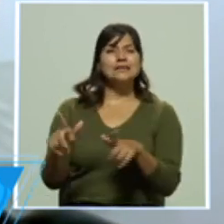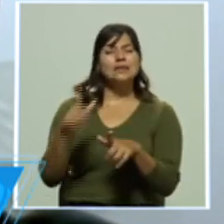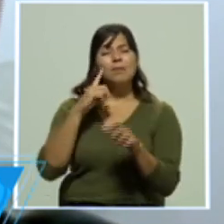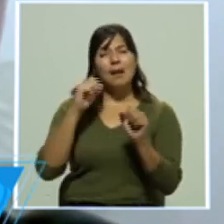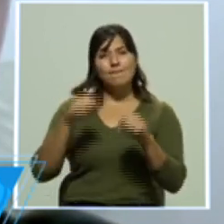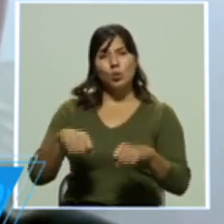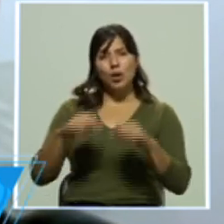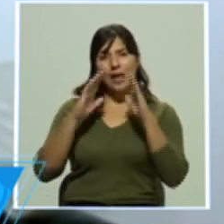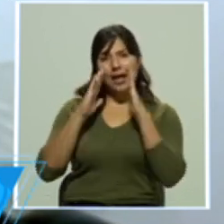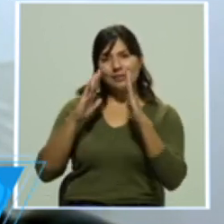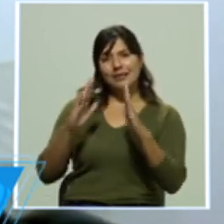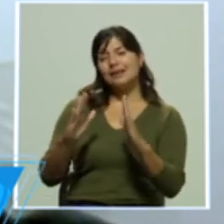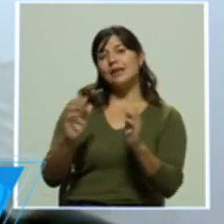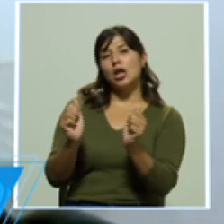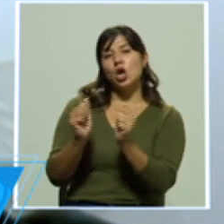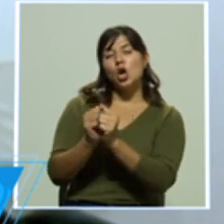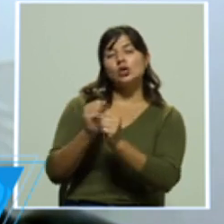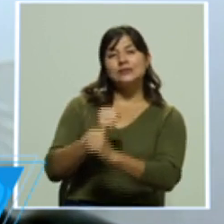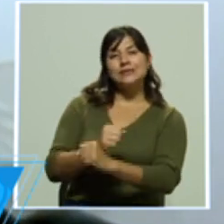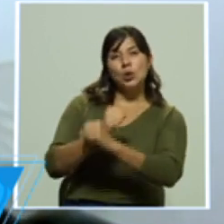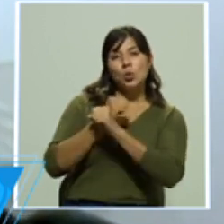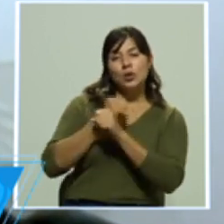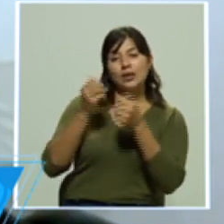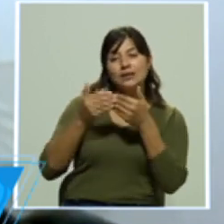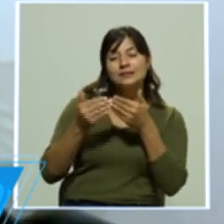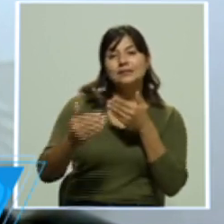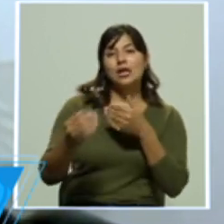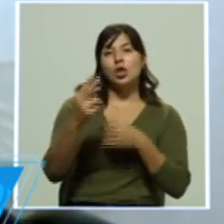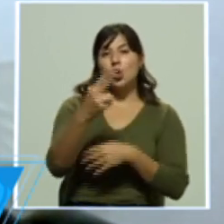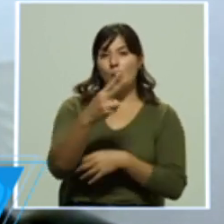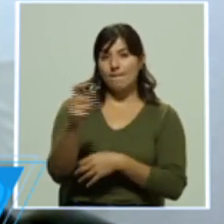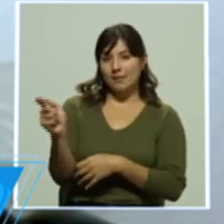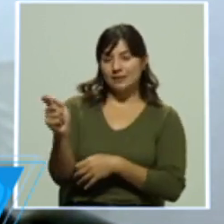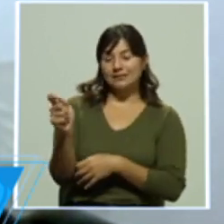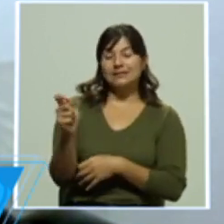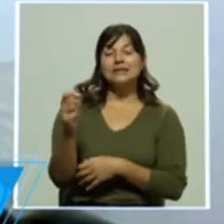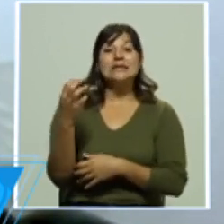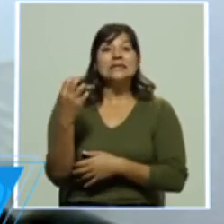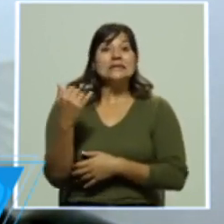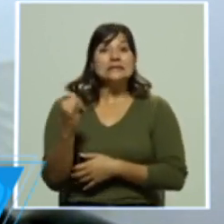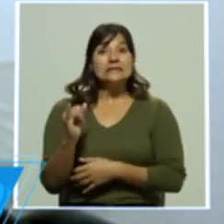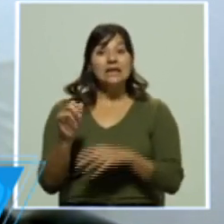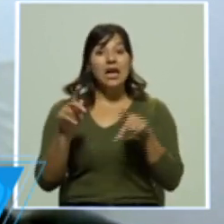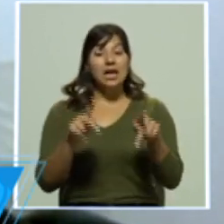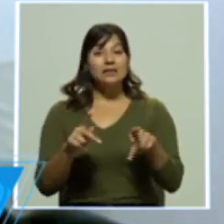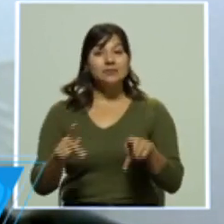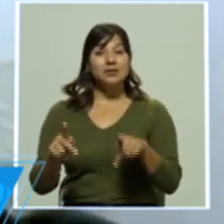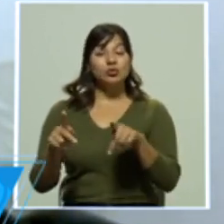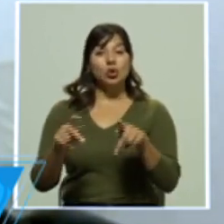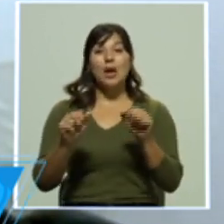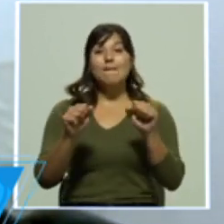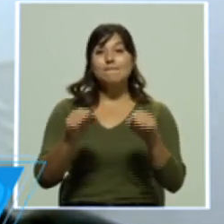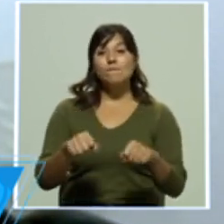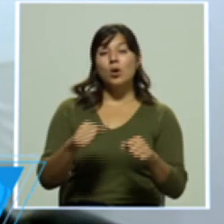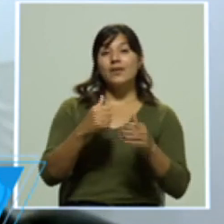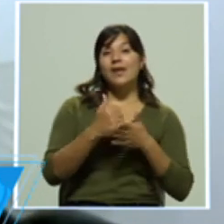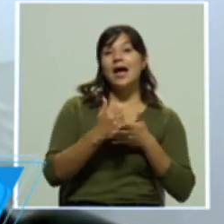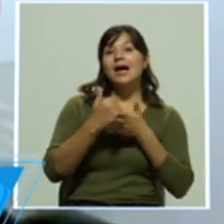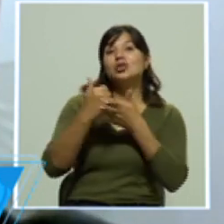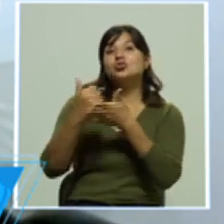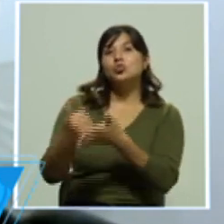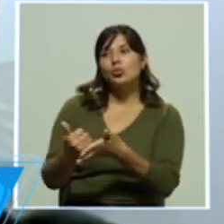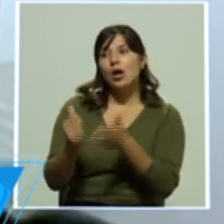estos 2 meses, que va a haber una mayor afluencia. En la medida en que las personas puedan colaborar con las